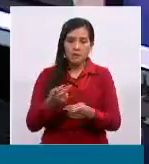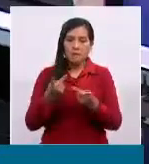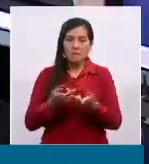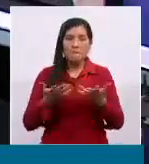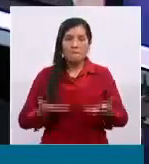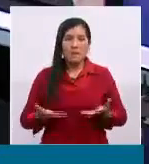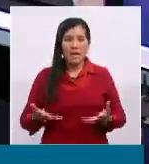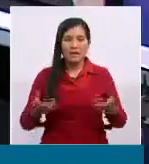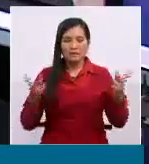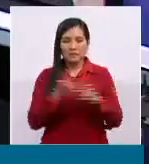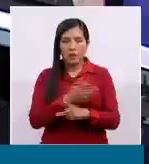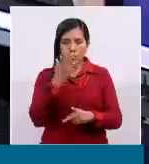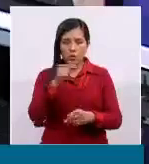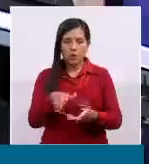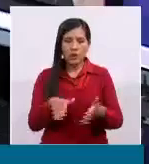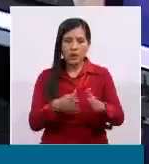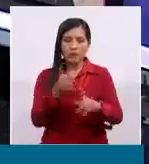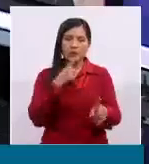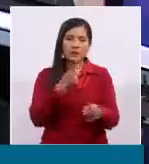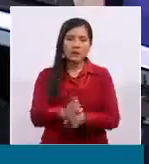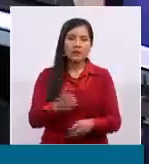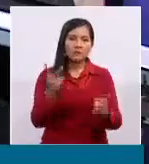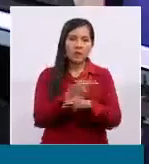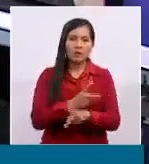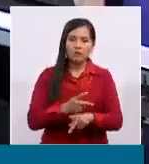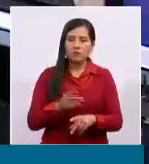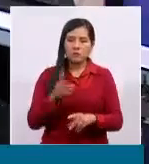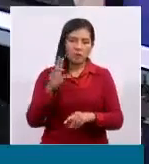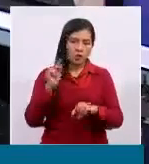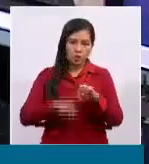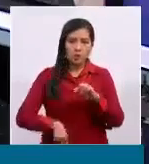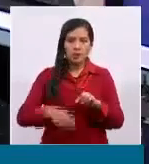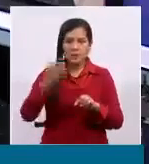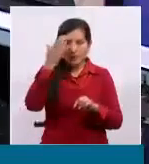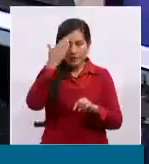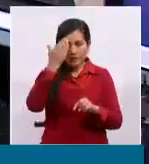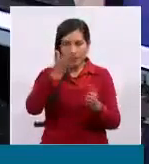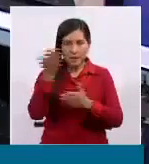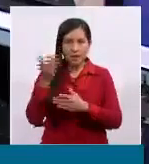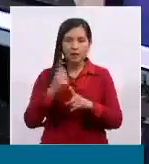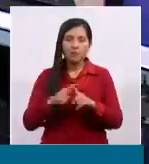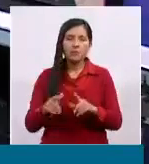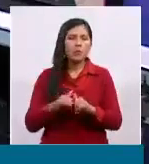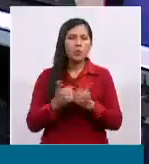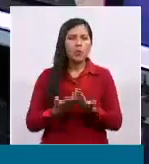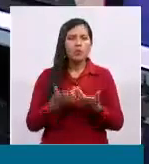peso sabiendo que pueden dañar las carreteras, pero hay que hacer el control de todas maneras. ¿Cómo se lo hace?